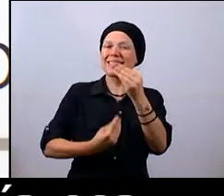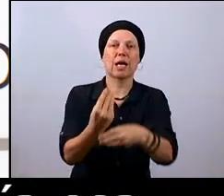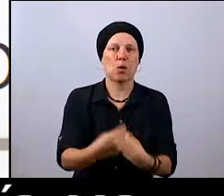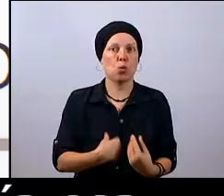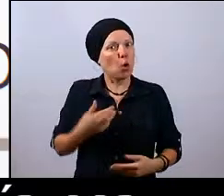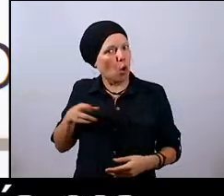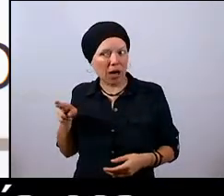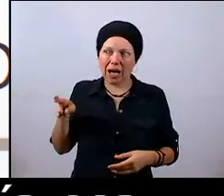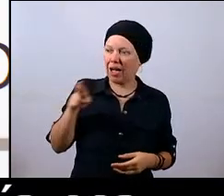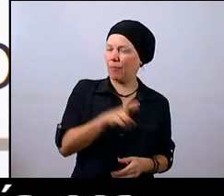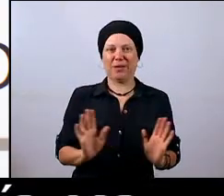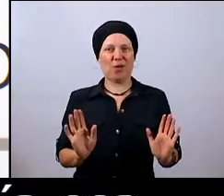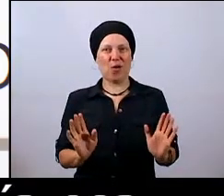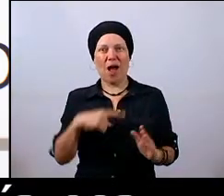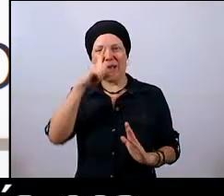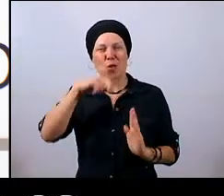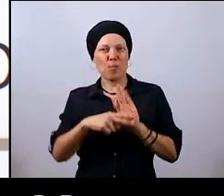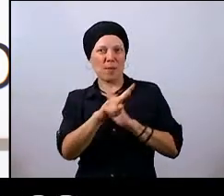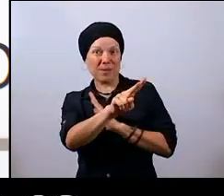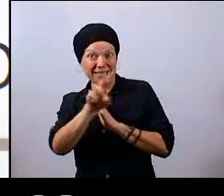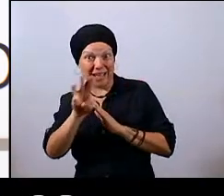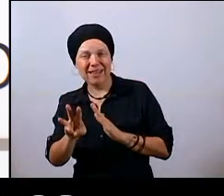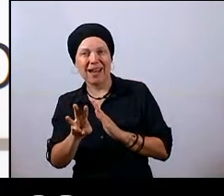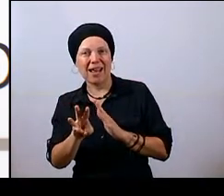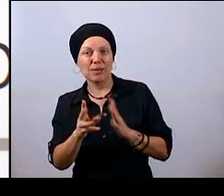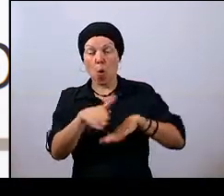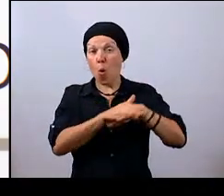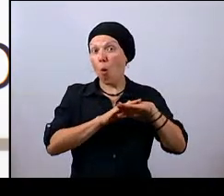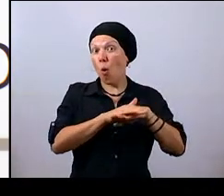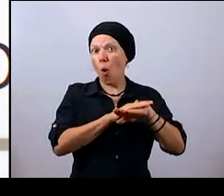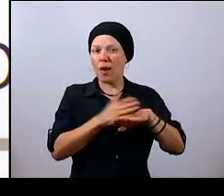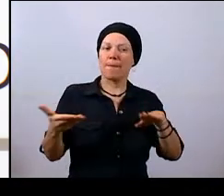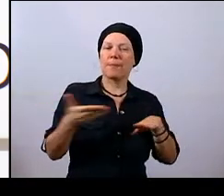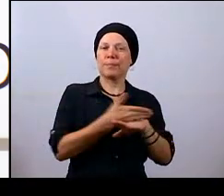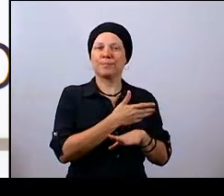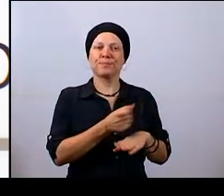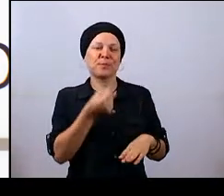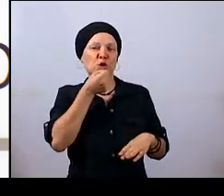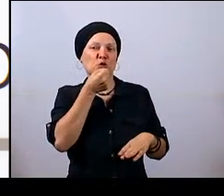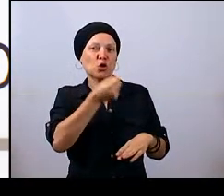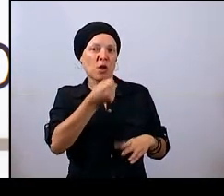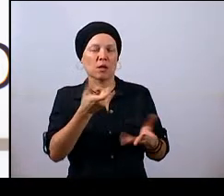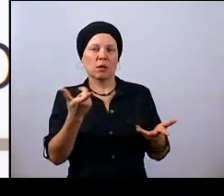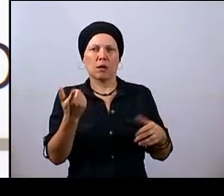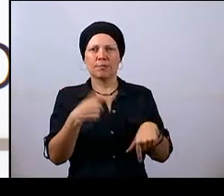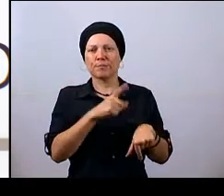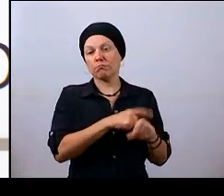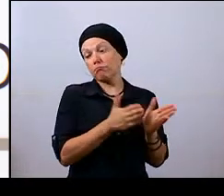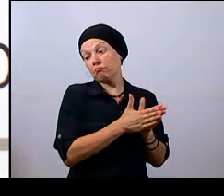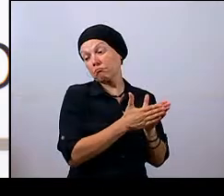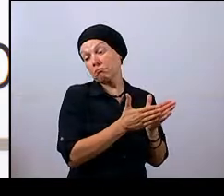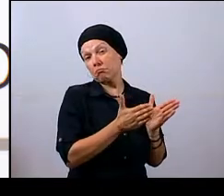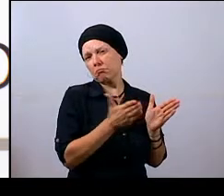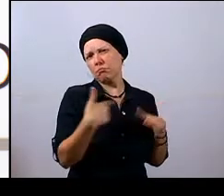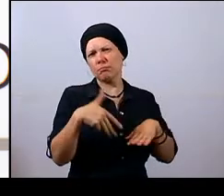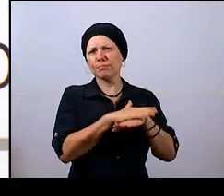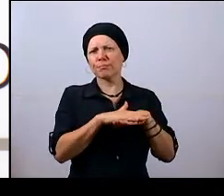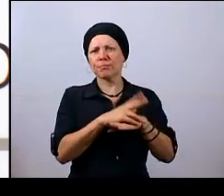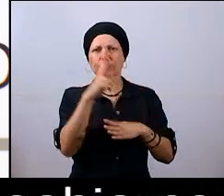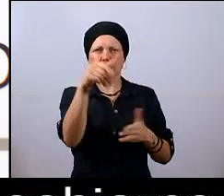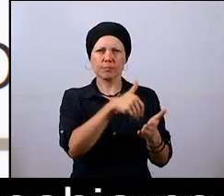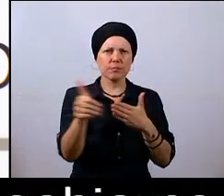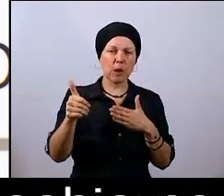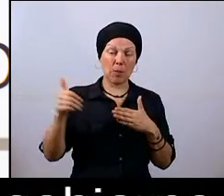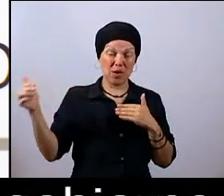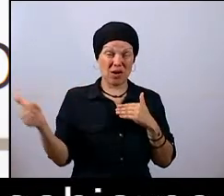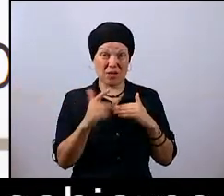vuelvo a insistir, en el año 2023, en un gobierno previo que llevaba todo el tiempo que ustedes conocen gobernando, 2 millones menos